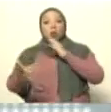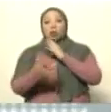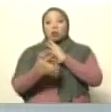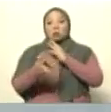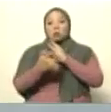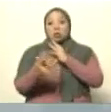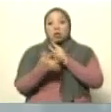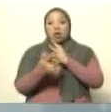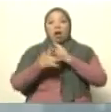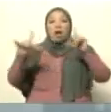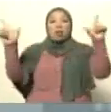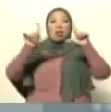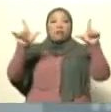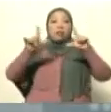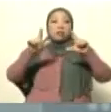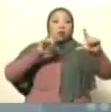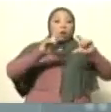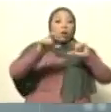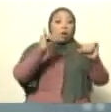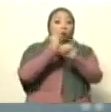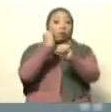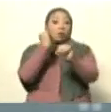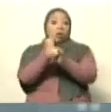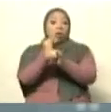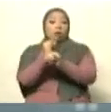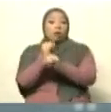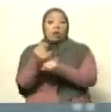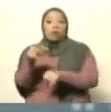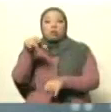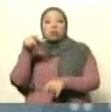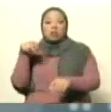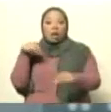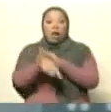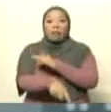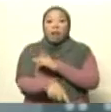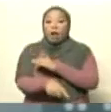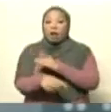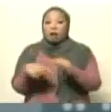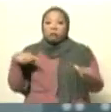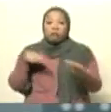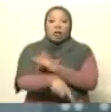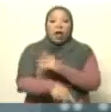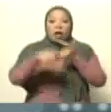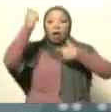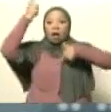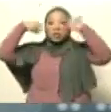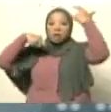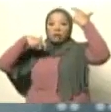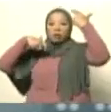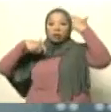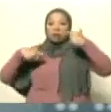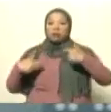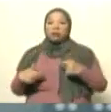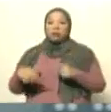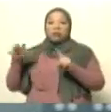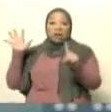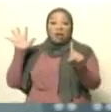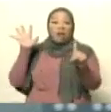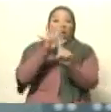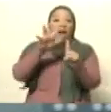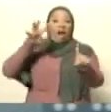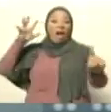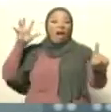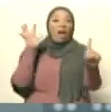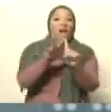escenario. Comienzan a llamarlo dictador, el dictador Hugo Chávez, el dictador Hugo Chávez, el dictador Hugo Chávez, el tirano